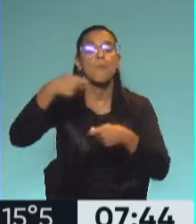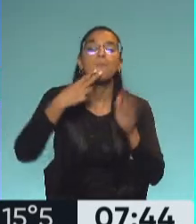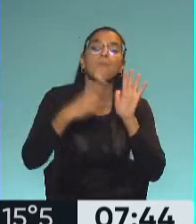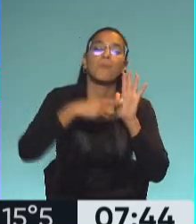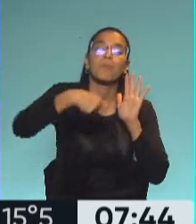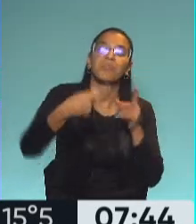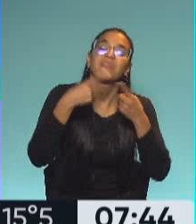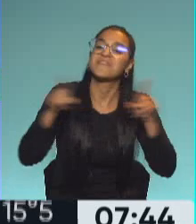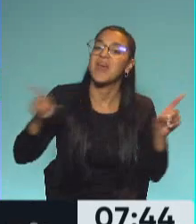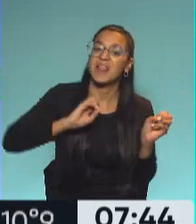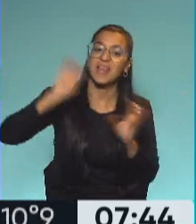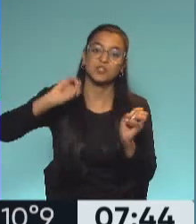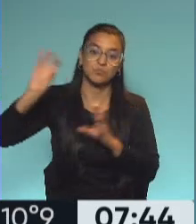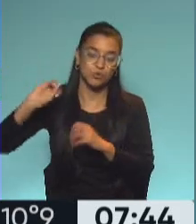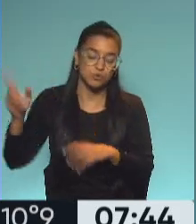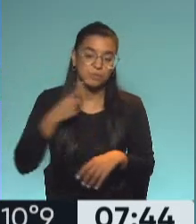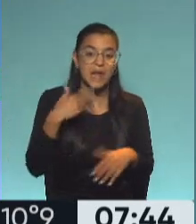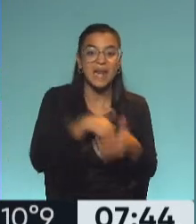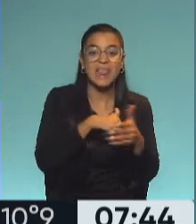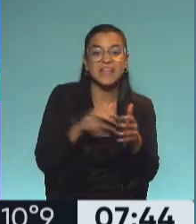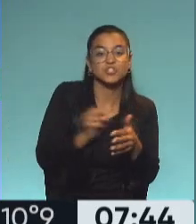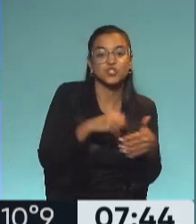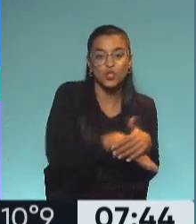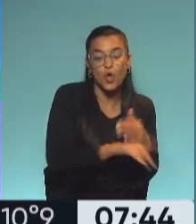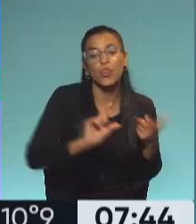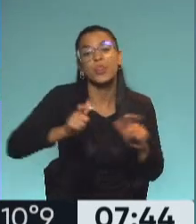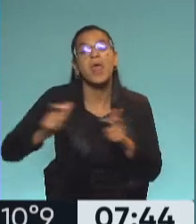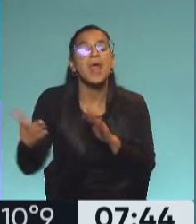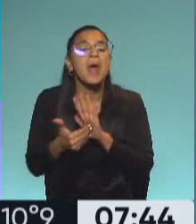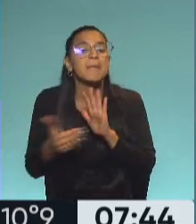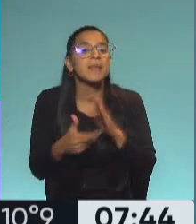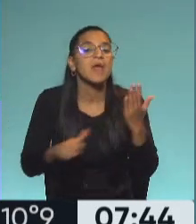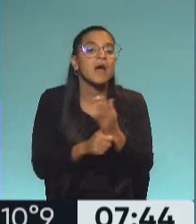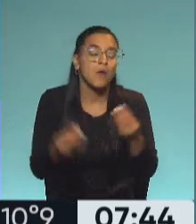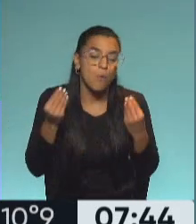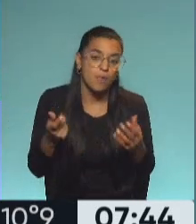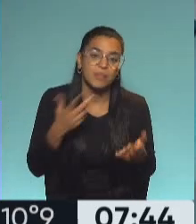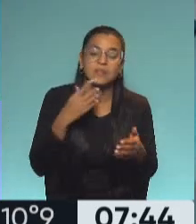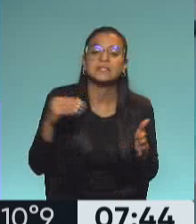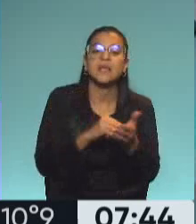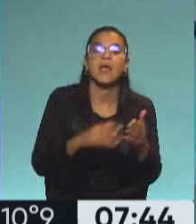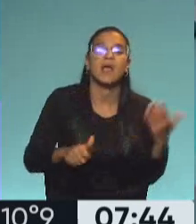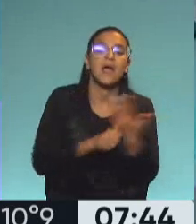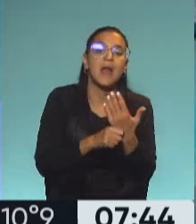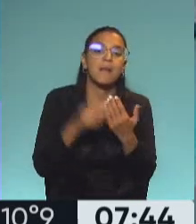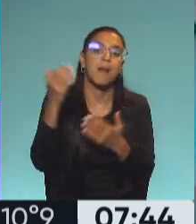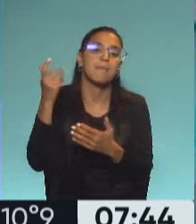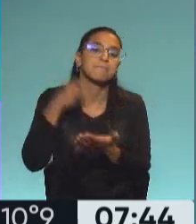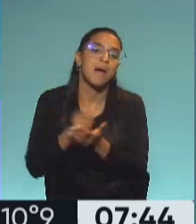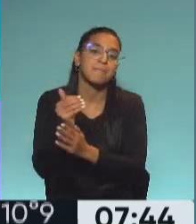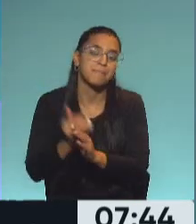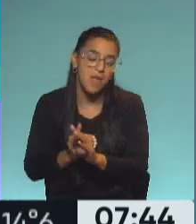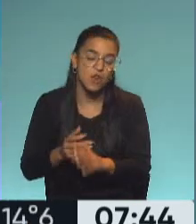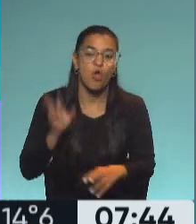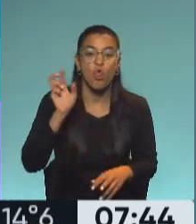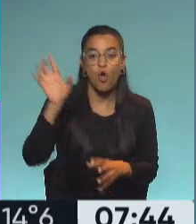exportar, los derechos de exportación, o más conocidos como retenciones, claro, varían según qué tipo de carne es, y se ponía que era una carne para pagar menos, los